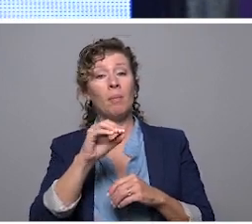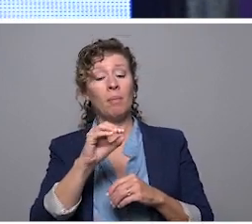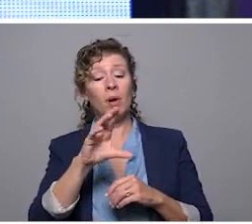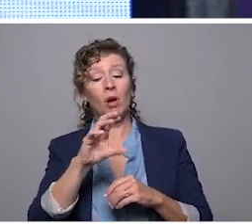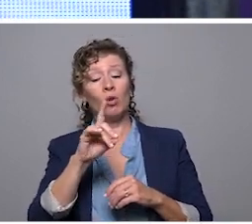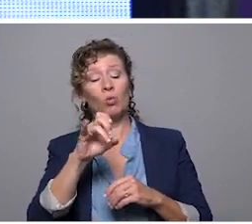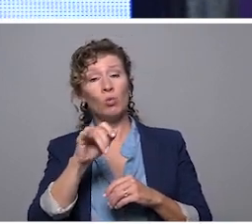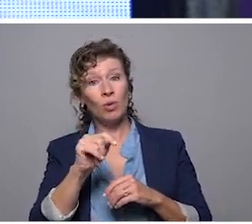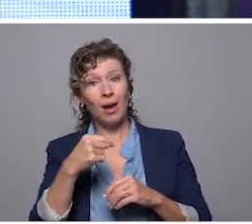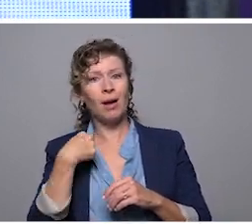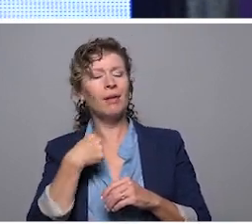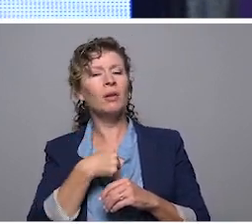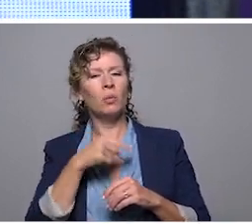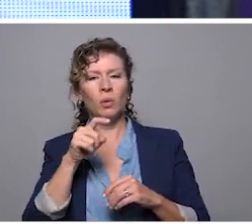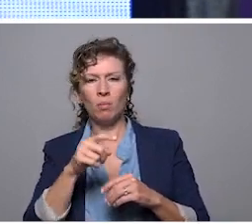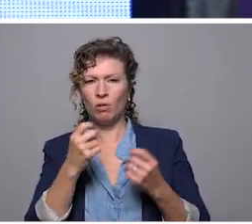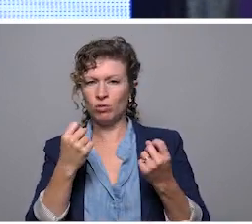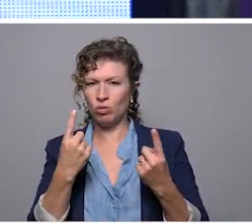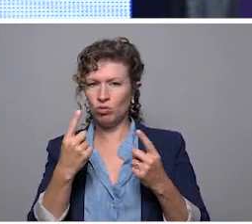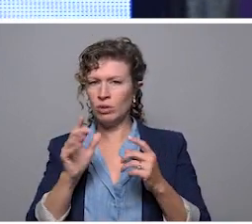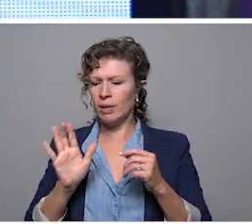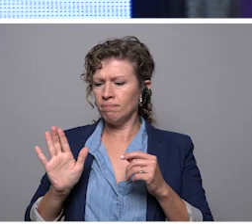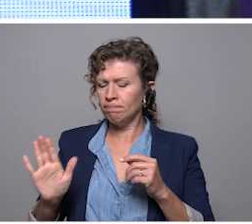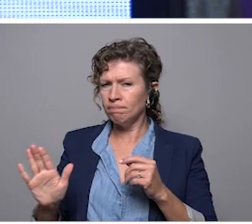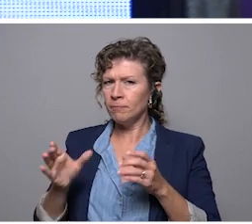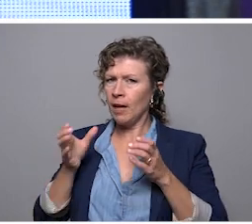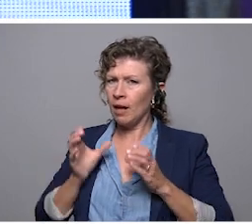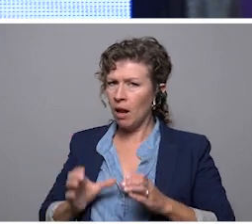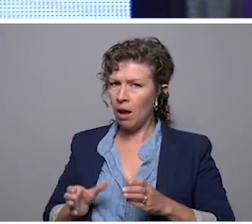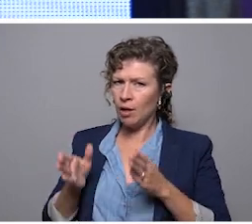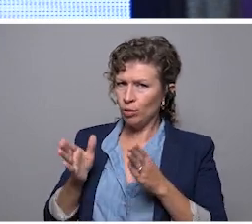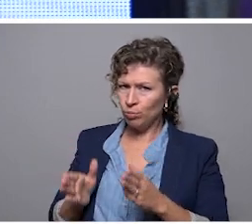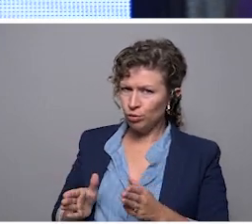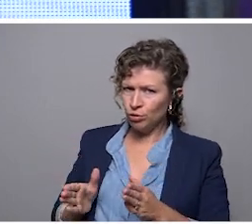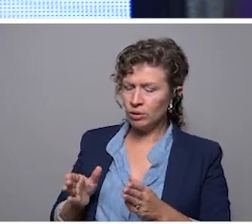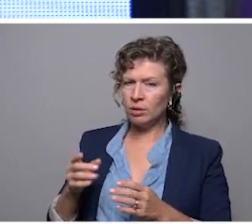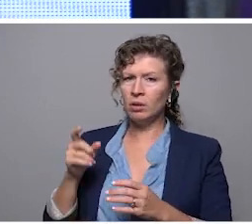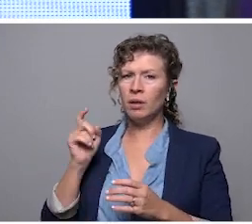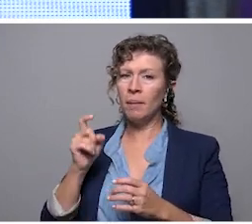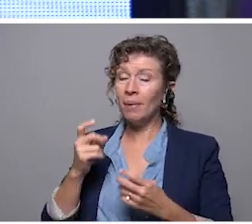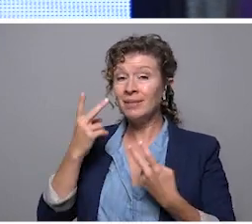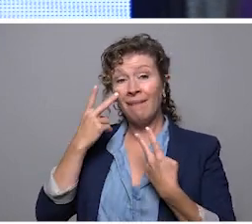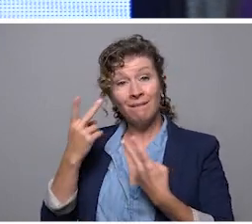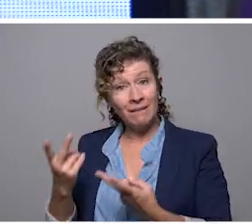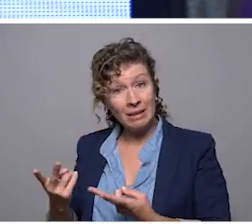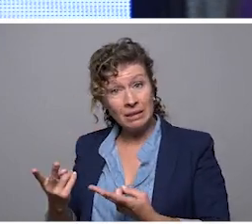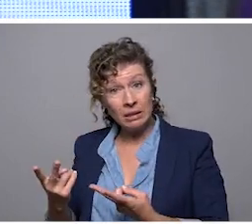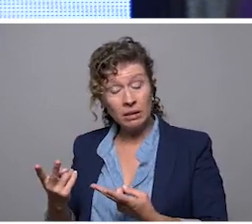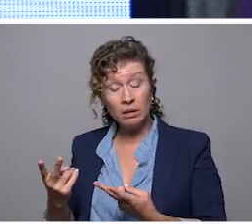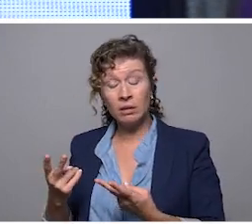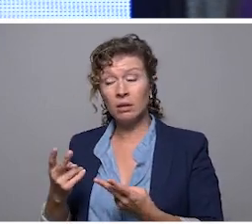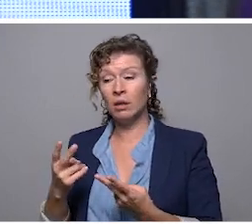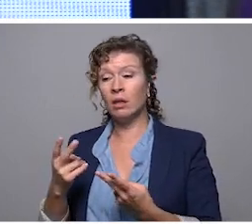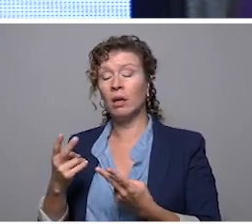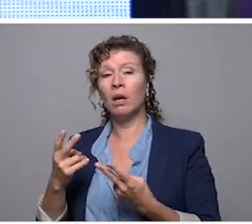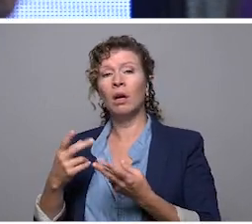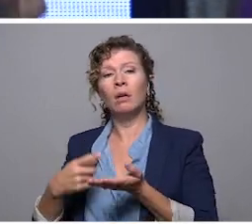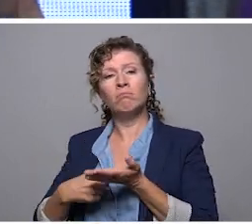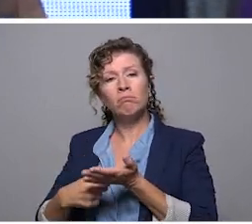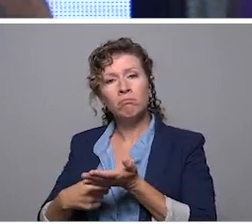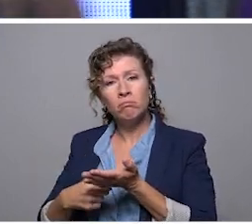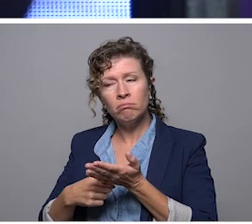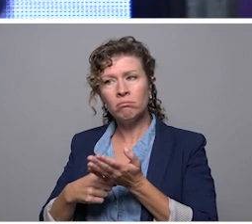el digamos visita in situ ya para que conozcamos